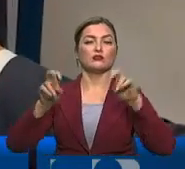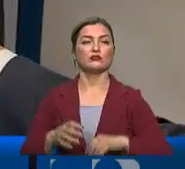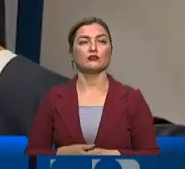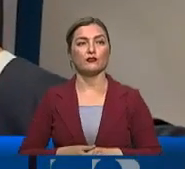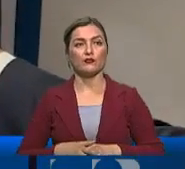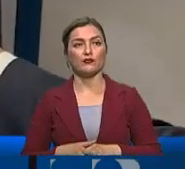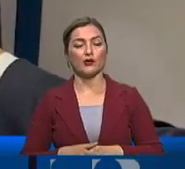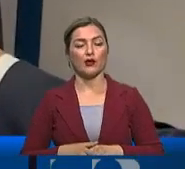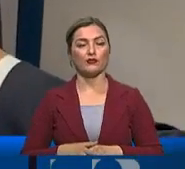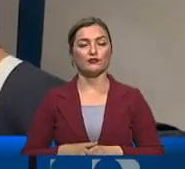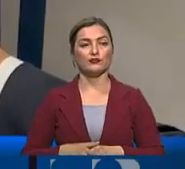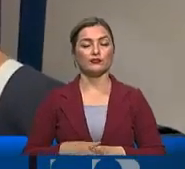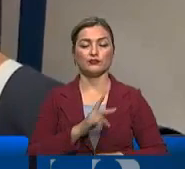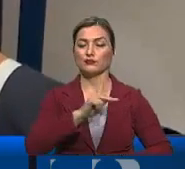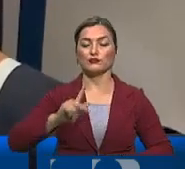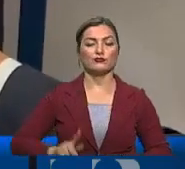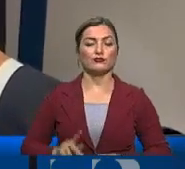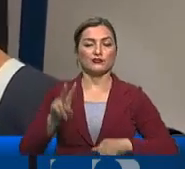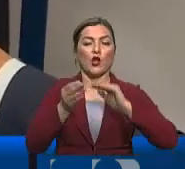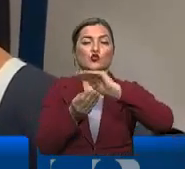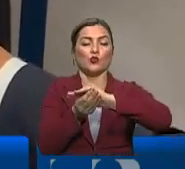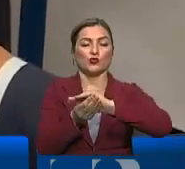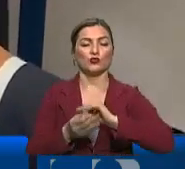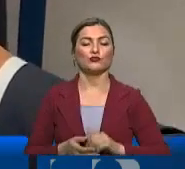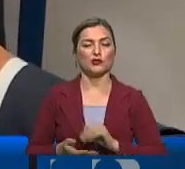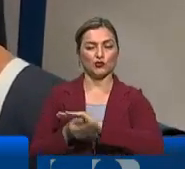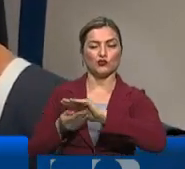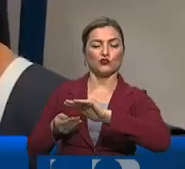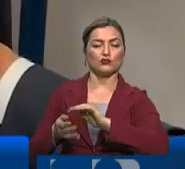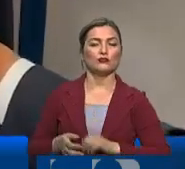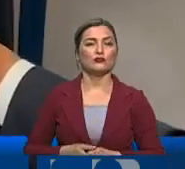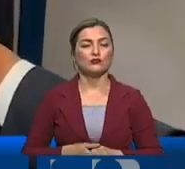fuera de corte, particularmente el caso Sobornos.